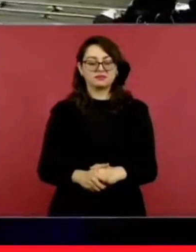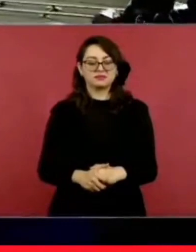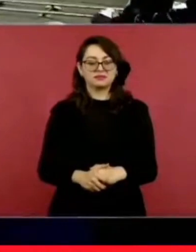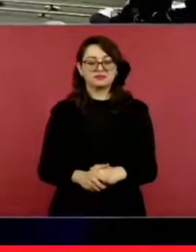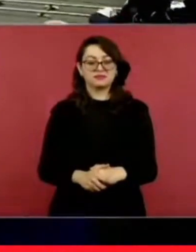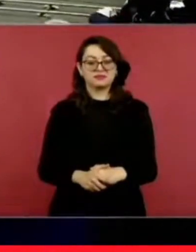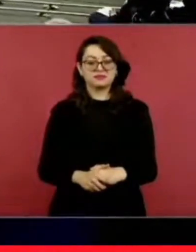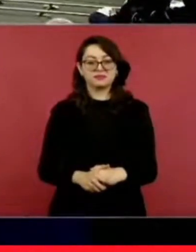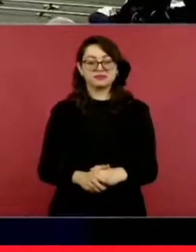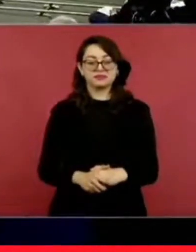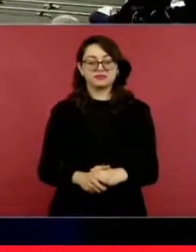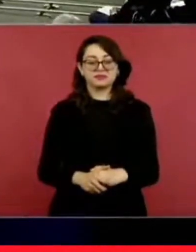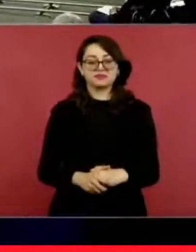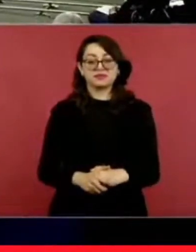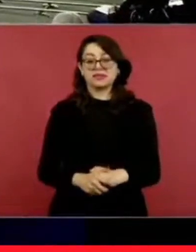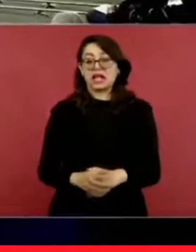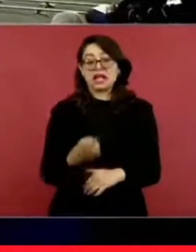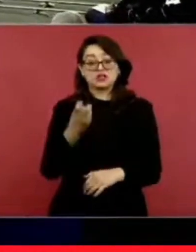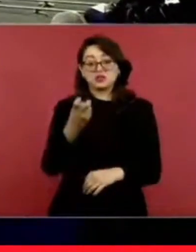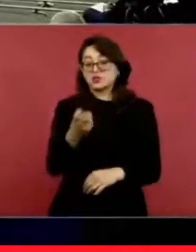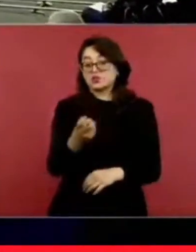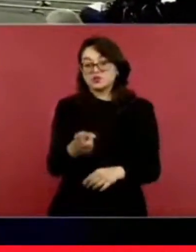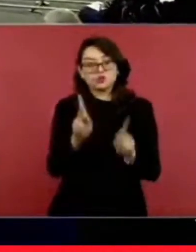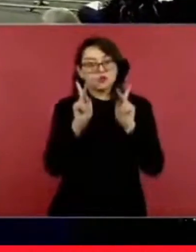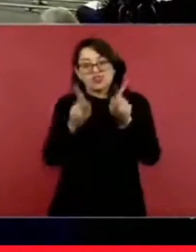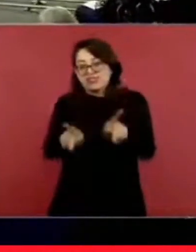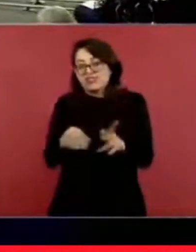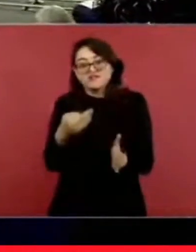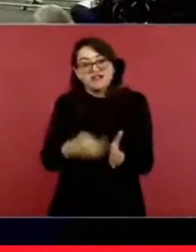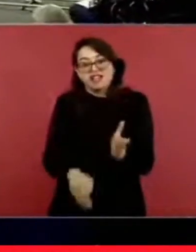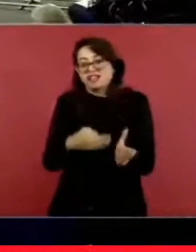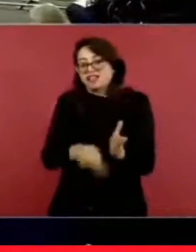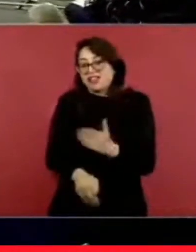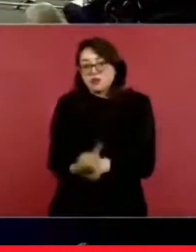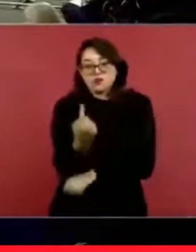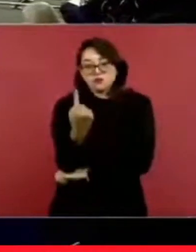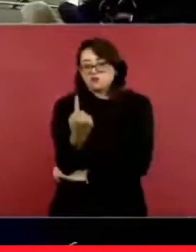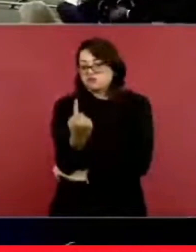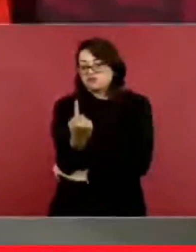Pues eso es lo único que nos tiene ahora